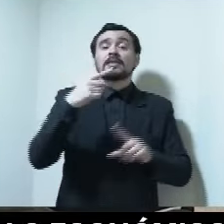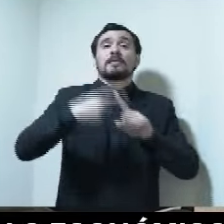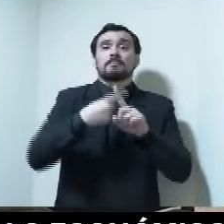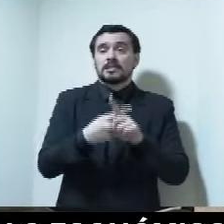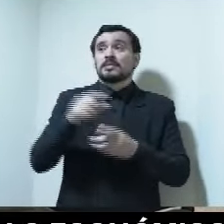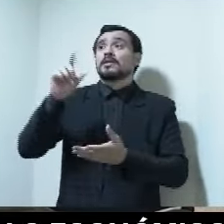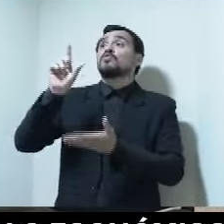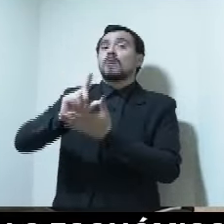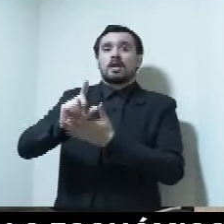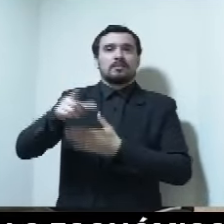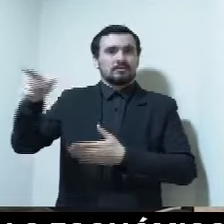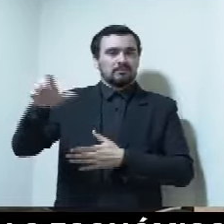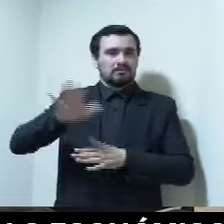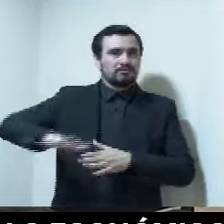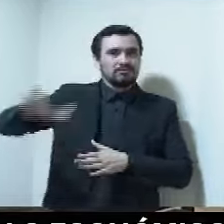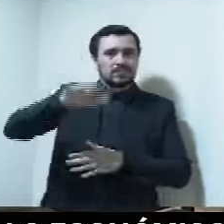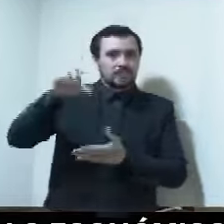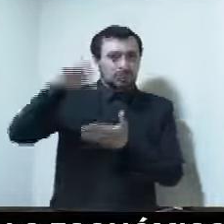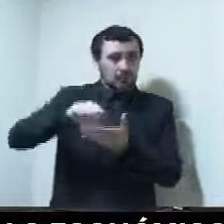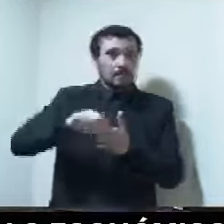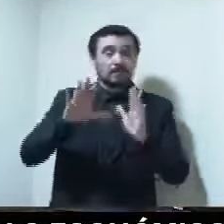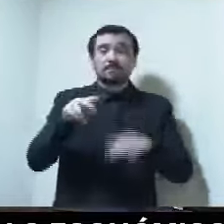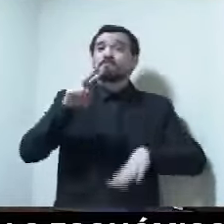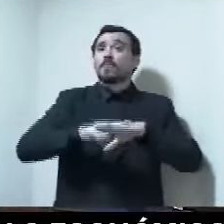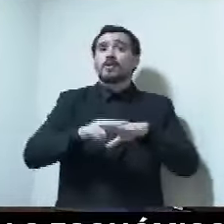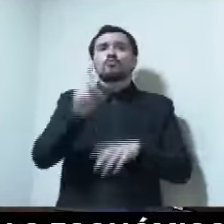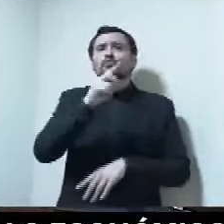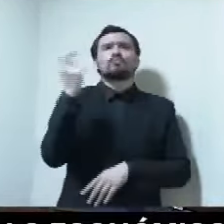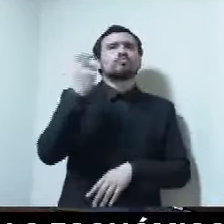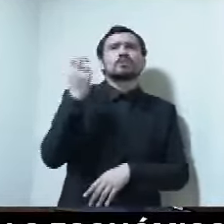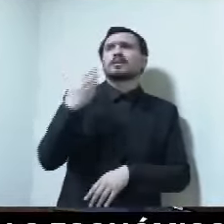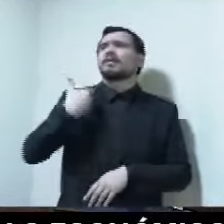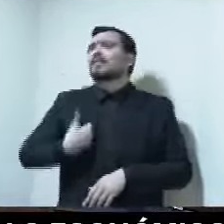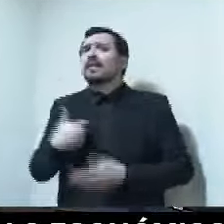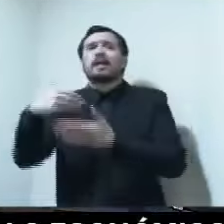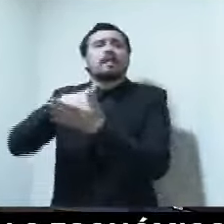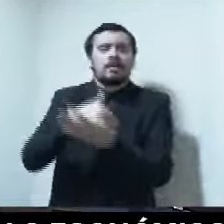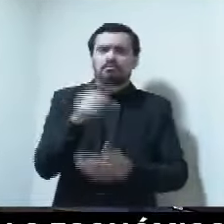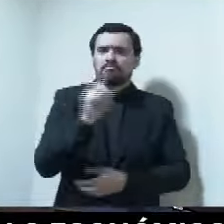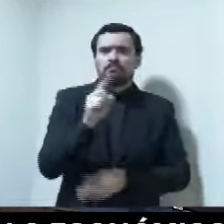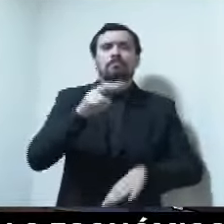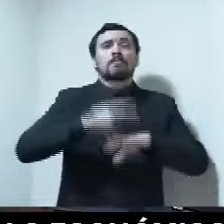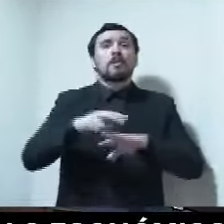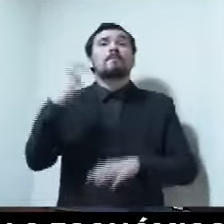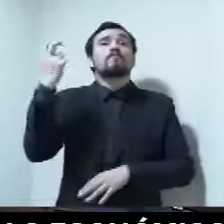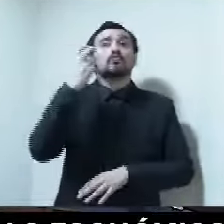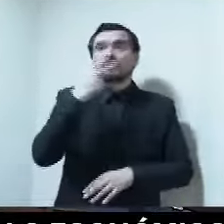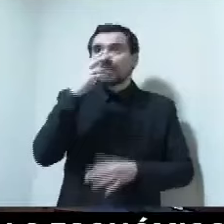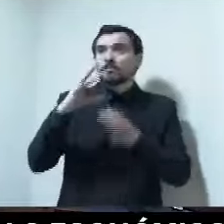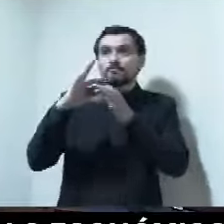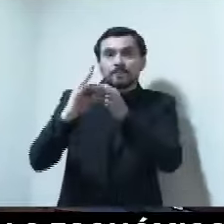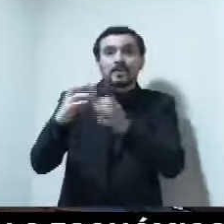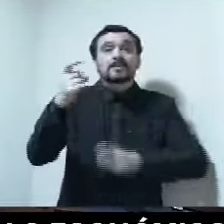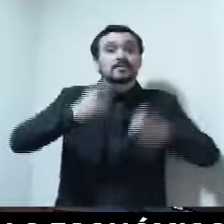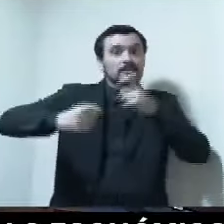áreas urbanas. Paraguay no busca caridad ni ayuda. Paraguay busca alianzas